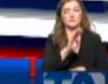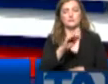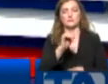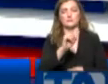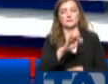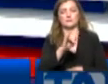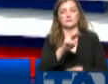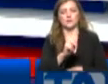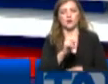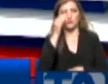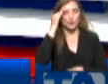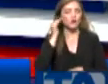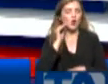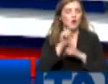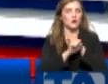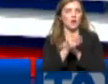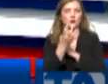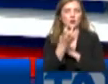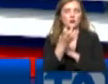abusada por su cuñado.